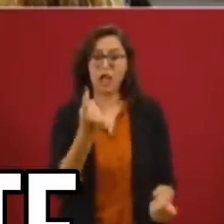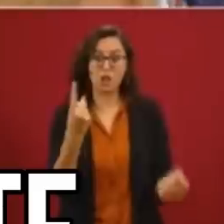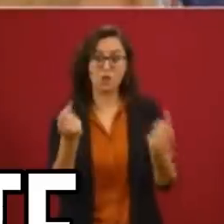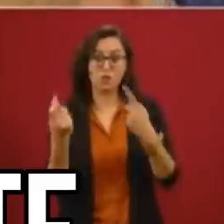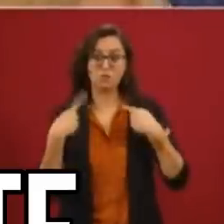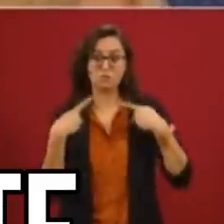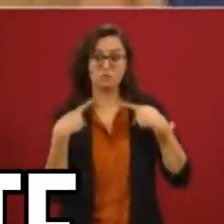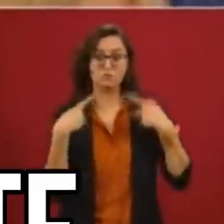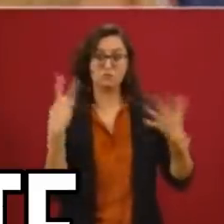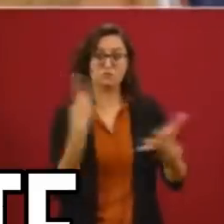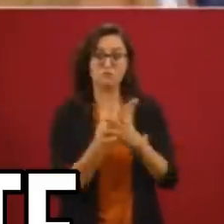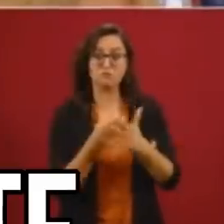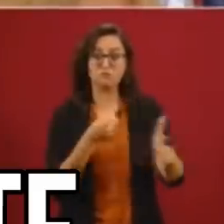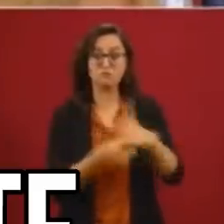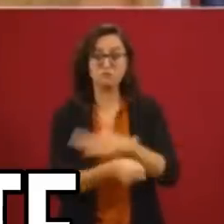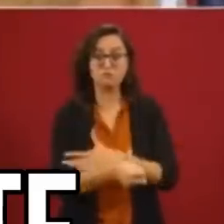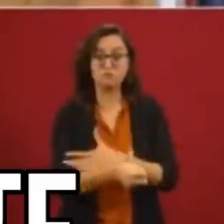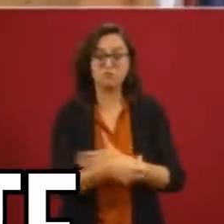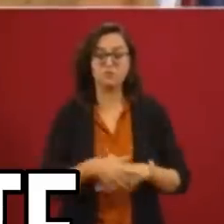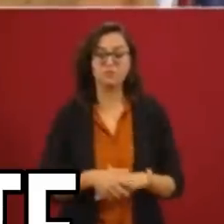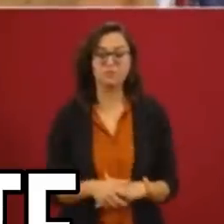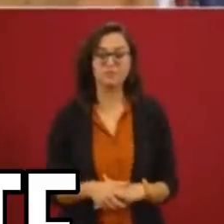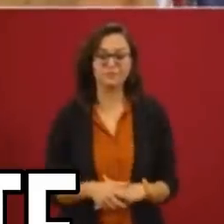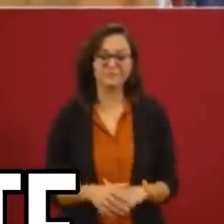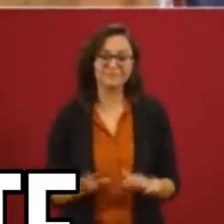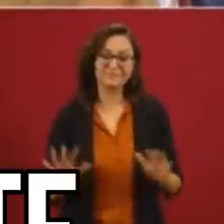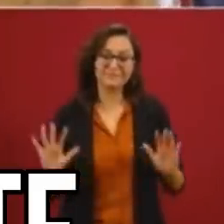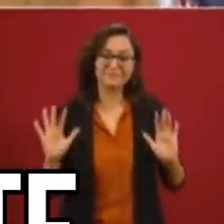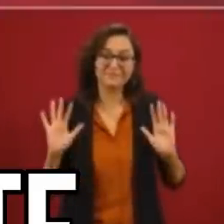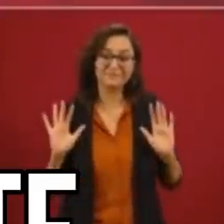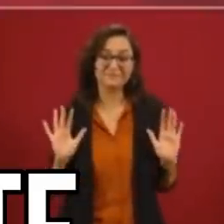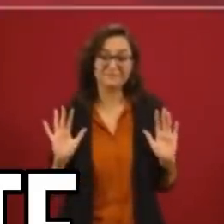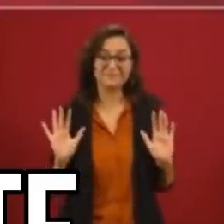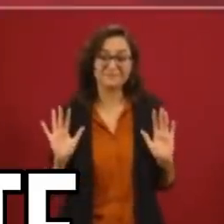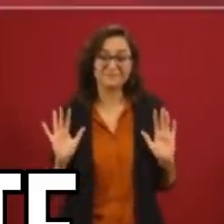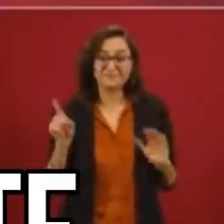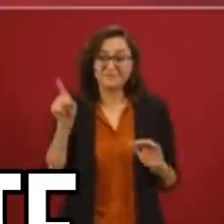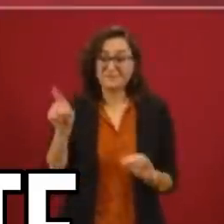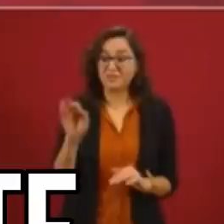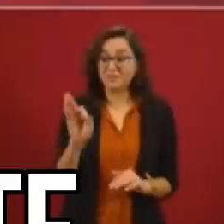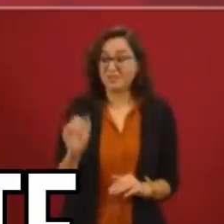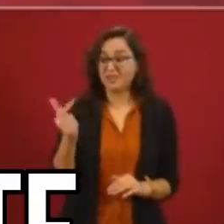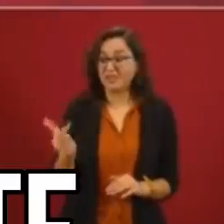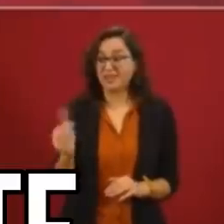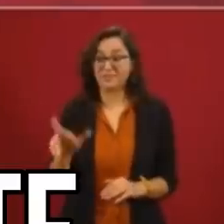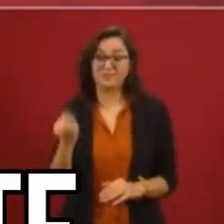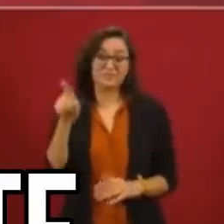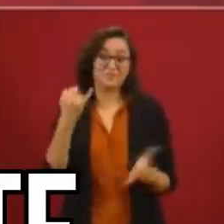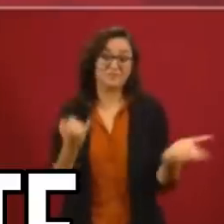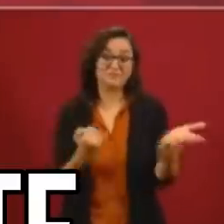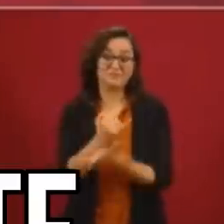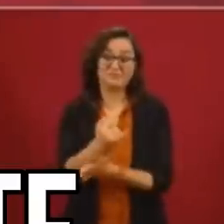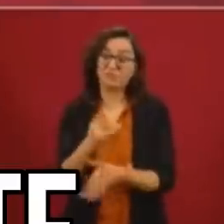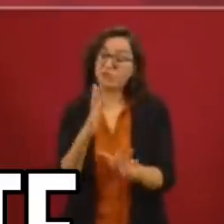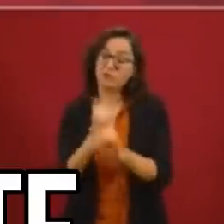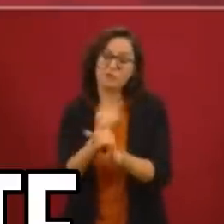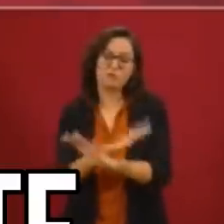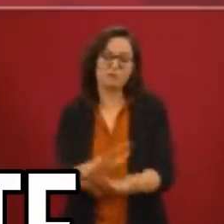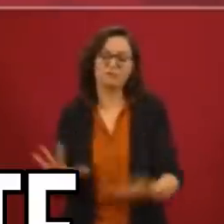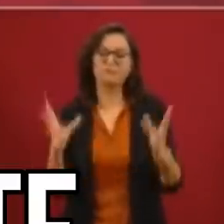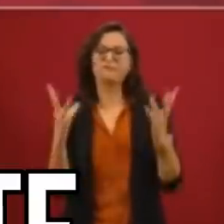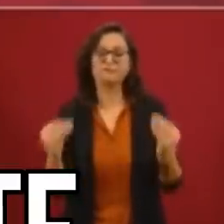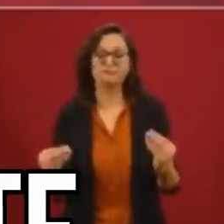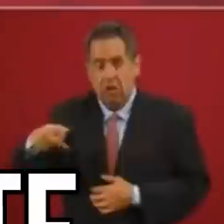los involucrados? Bueno, eso lo va a determinar la Fiscalía, pero sí hay mucha información,